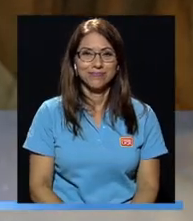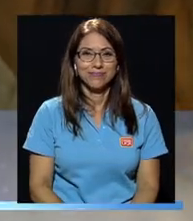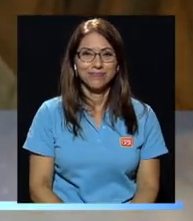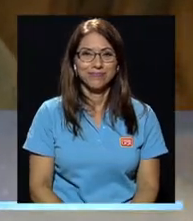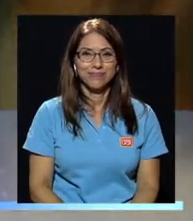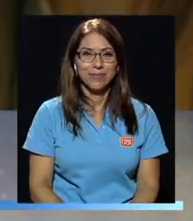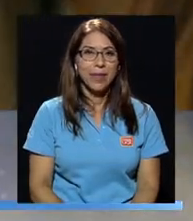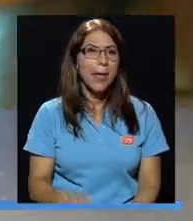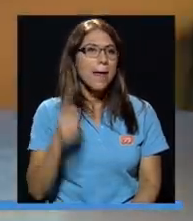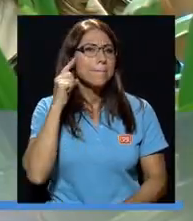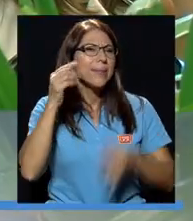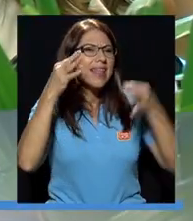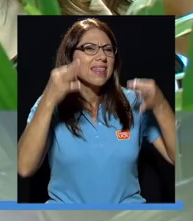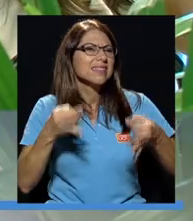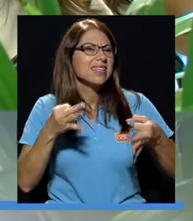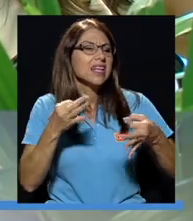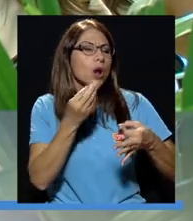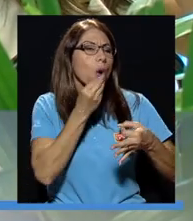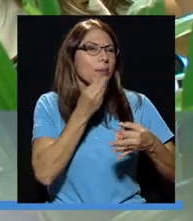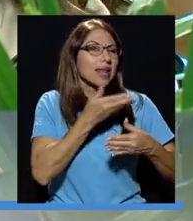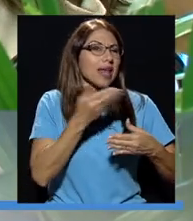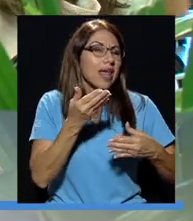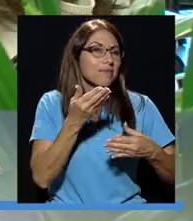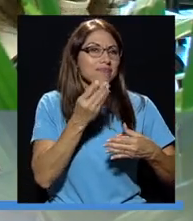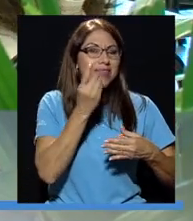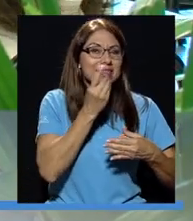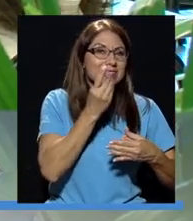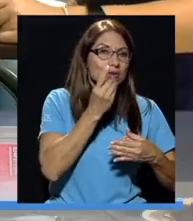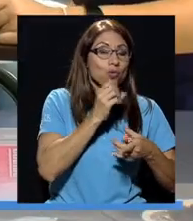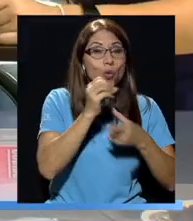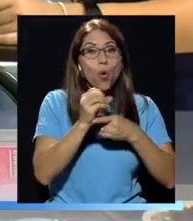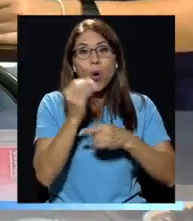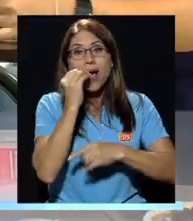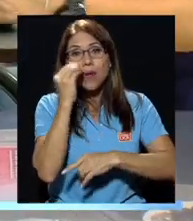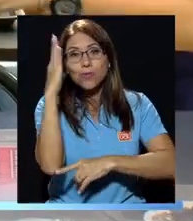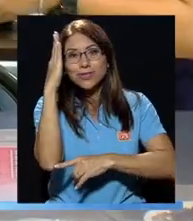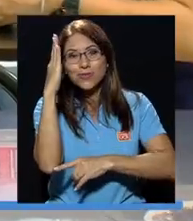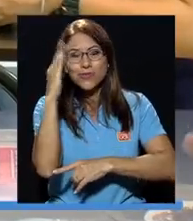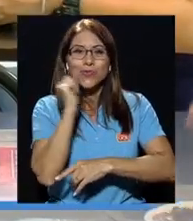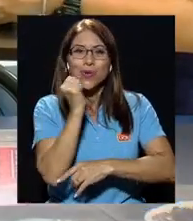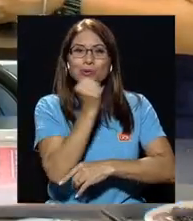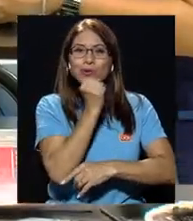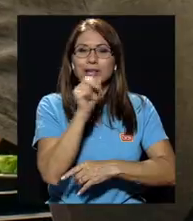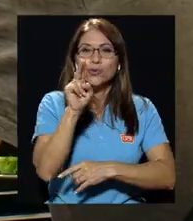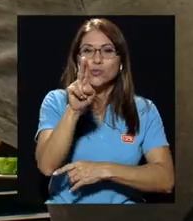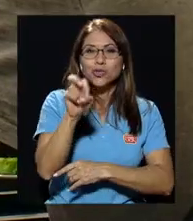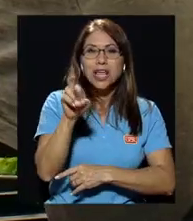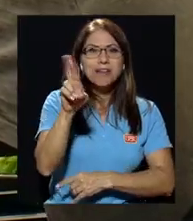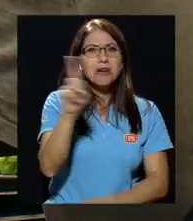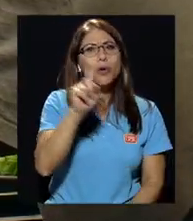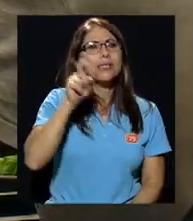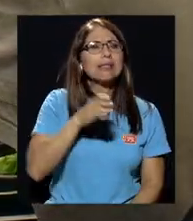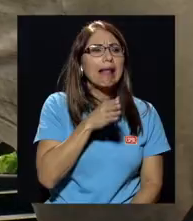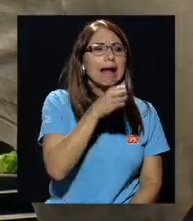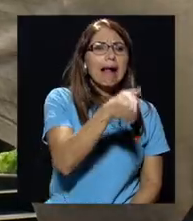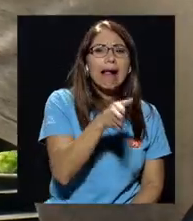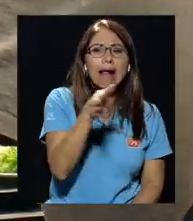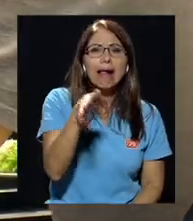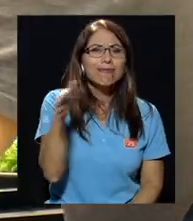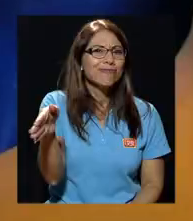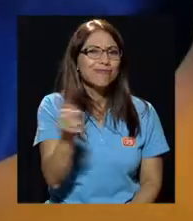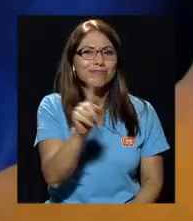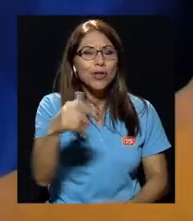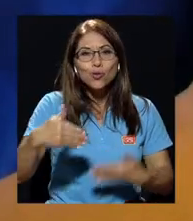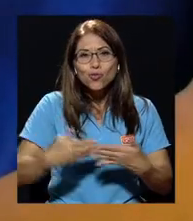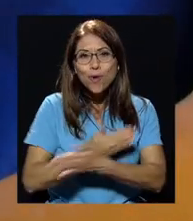Para decidir qué comer al almuerzo o desayuno en las sodas de la UCR, ya no tendrá que desplazarse. Una novedosa